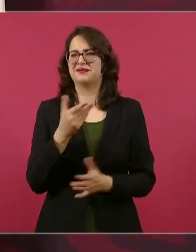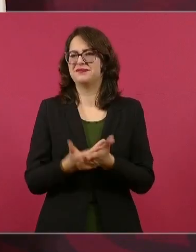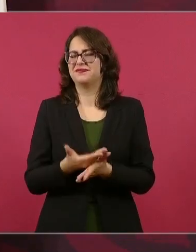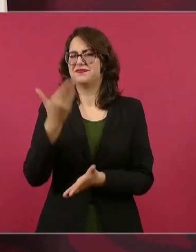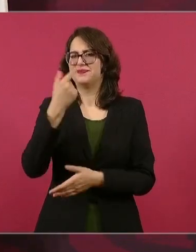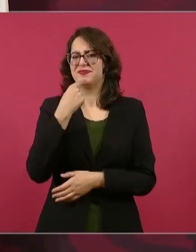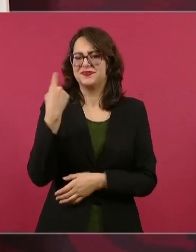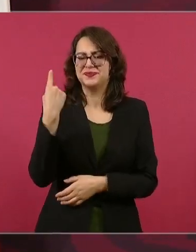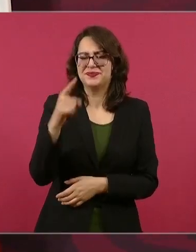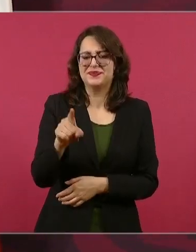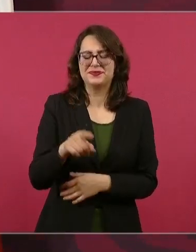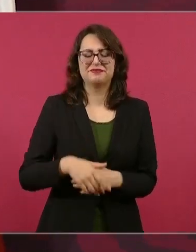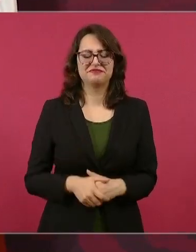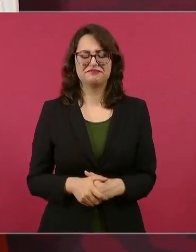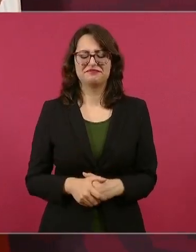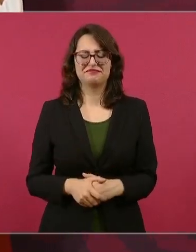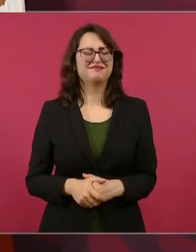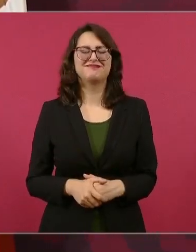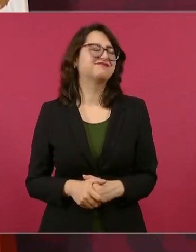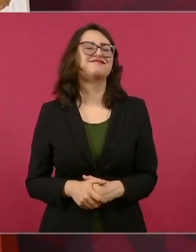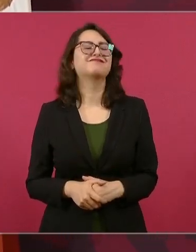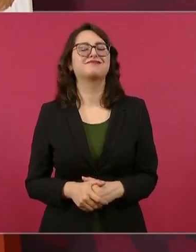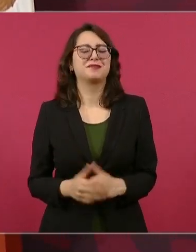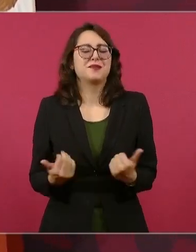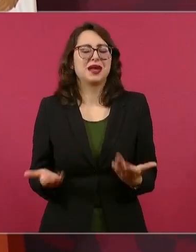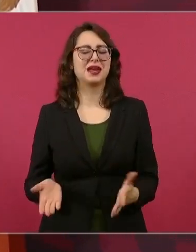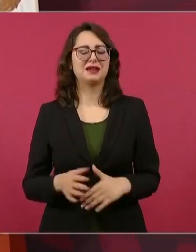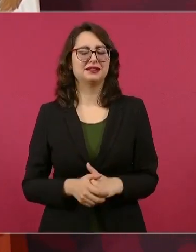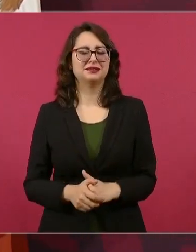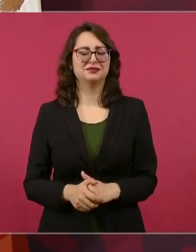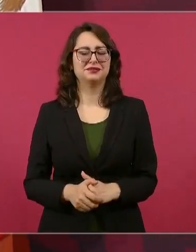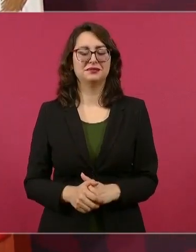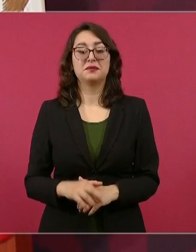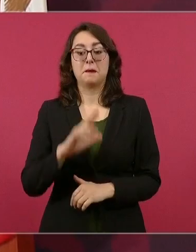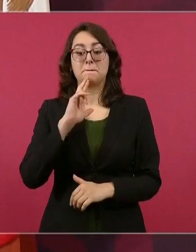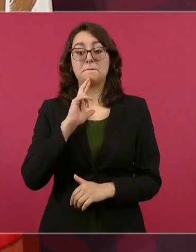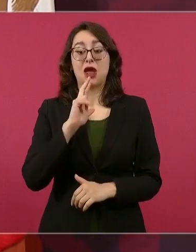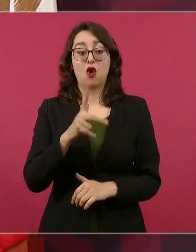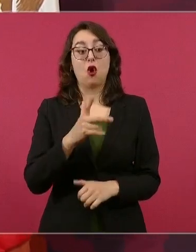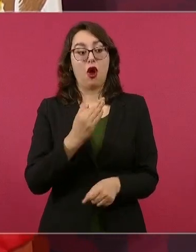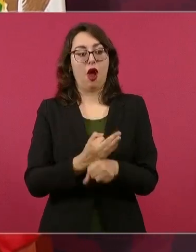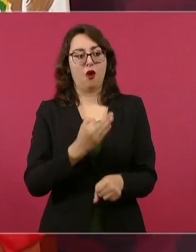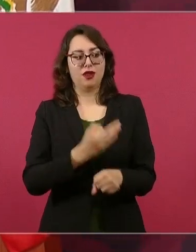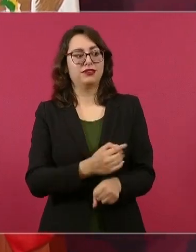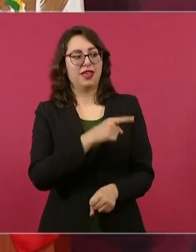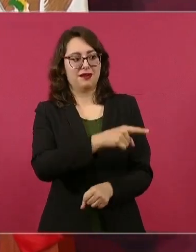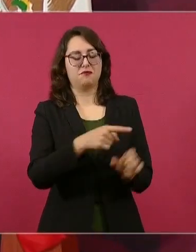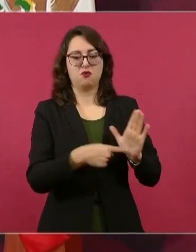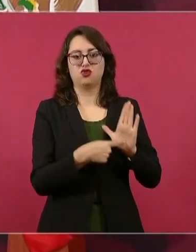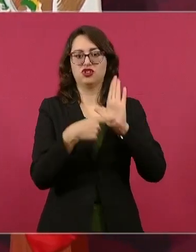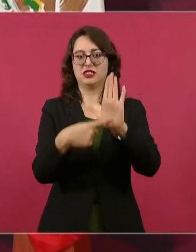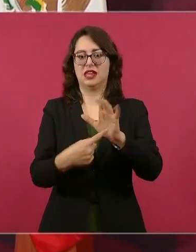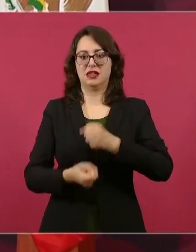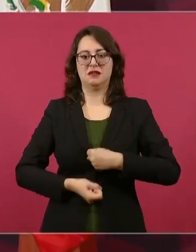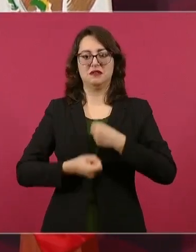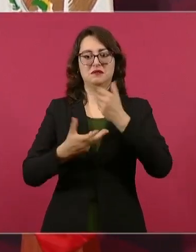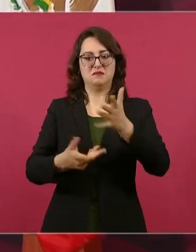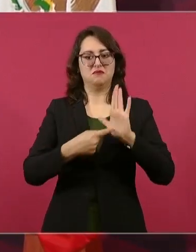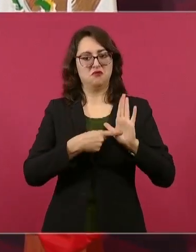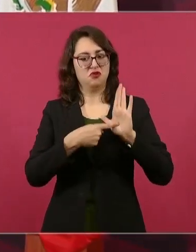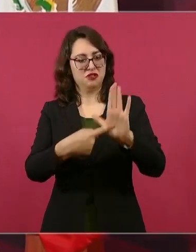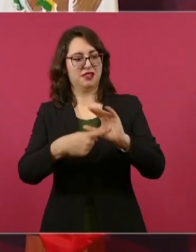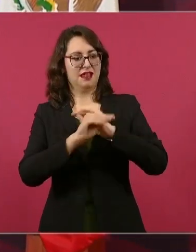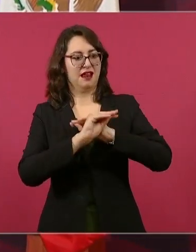que emerja todo esto, que antes estaba ahí, oculto,